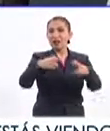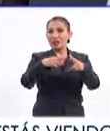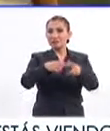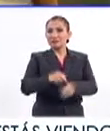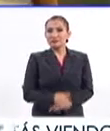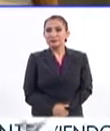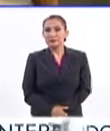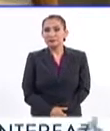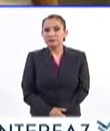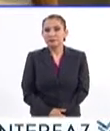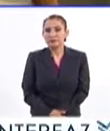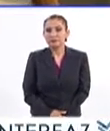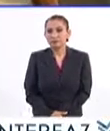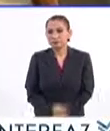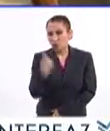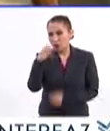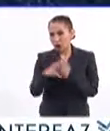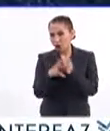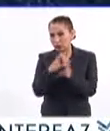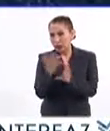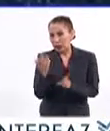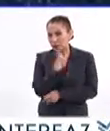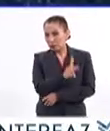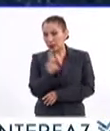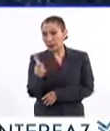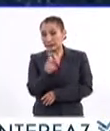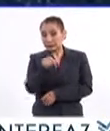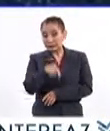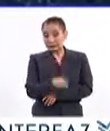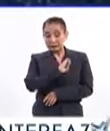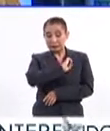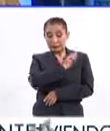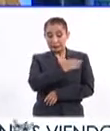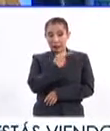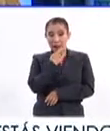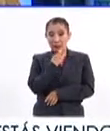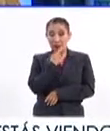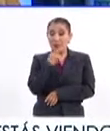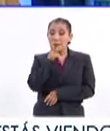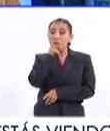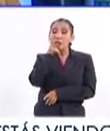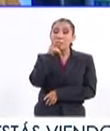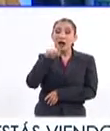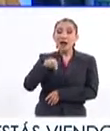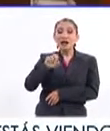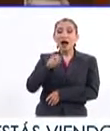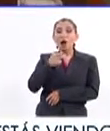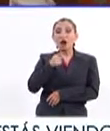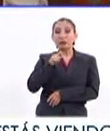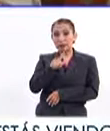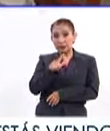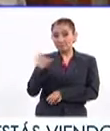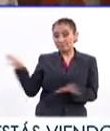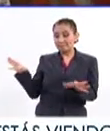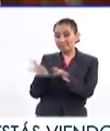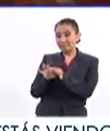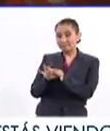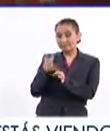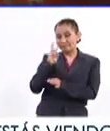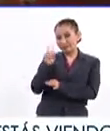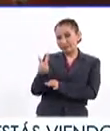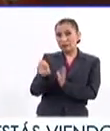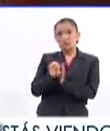¿no? sí. Pues un elemento que es muy común es que nuestro español retoma muchas palabras del náhuatl. Por ejemplo. Entonces eso es muy